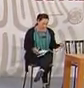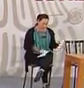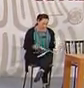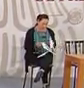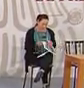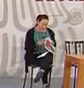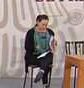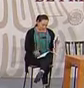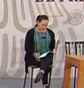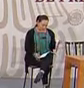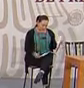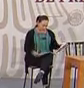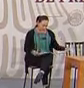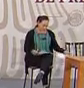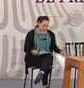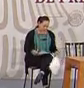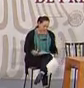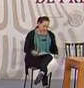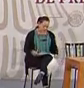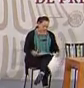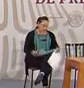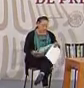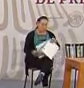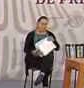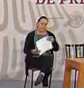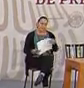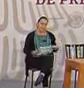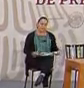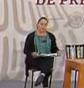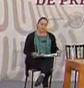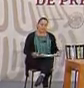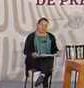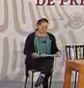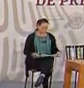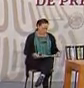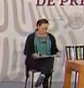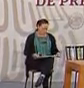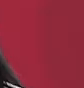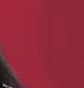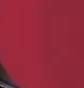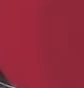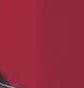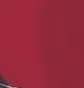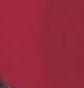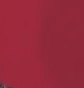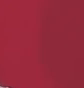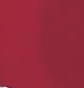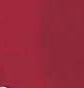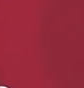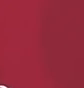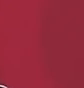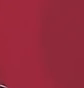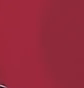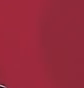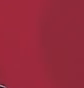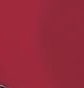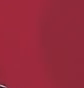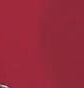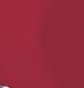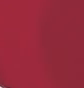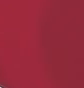que representan el 4.7% de la población de su edad, es decir, son 6.6 millones